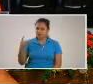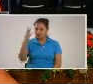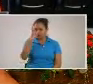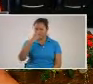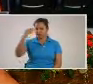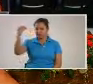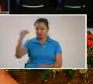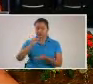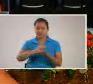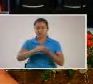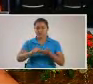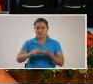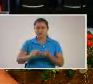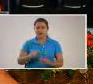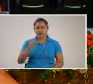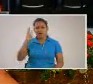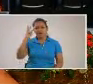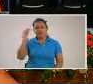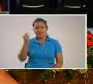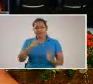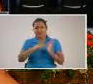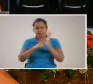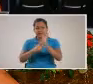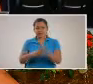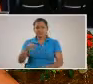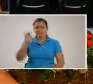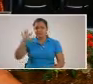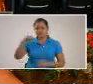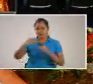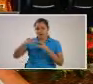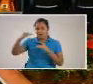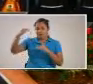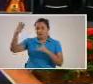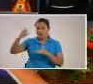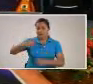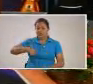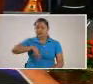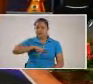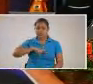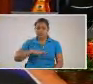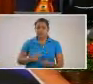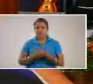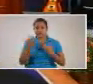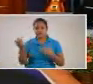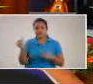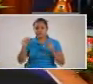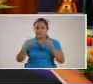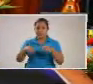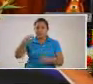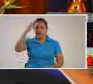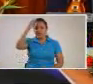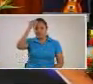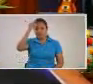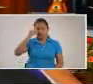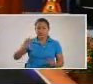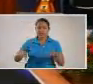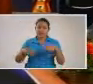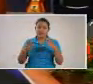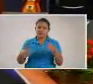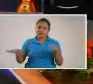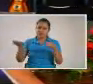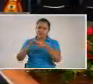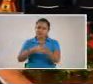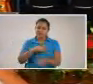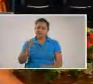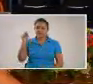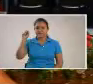Espíritu Santo, que se manifiesta en 5 facetas, nosotros vamos a poder ir entendiendo cómo se complementan